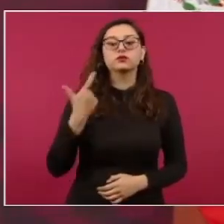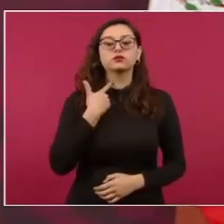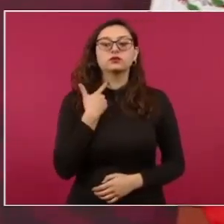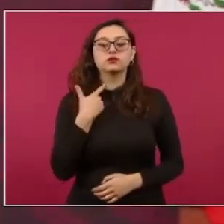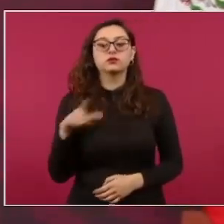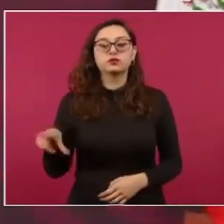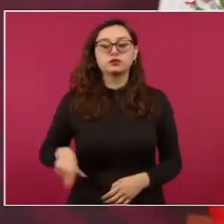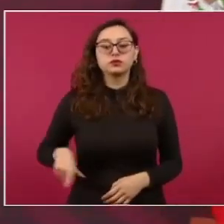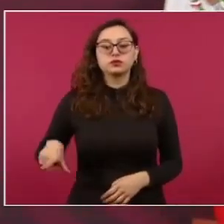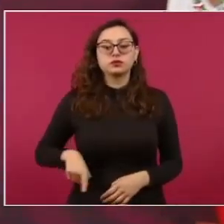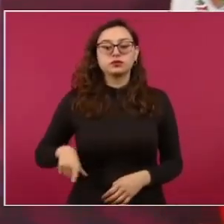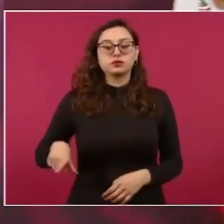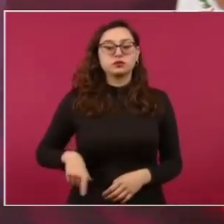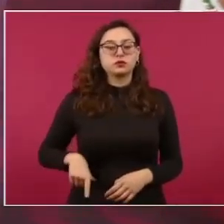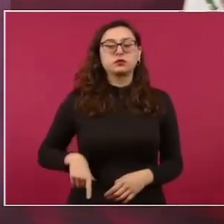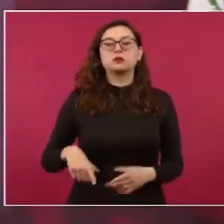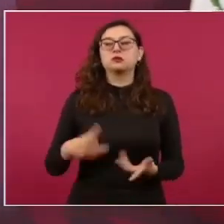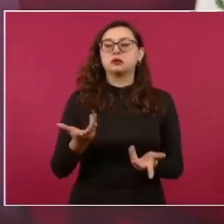se inicia